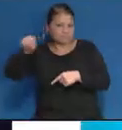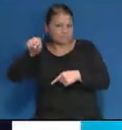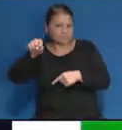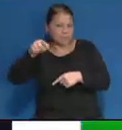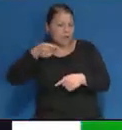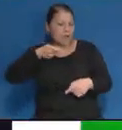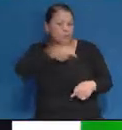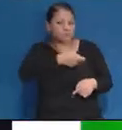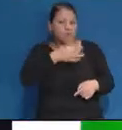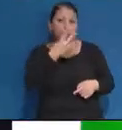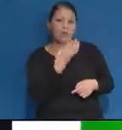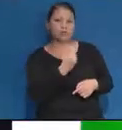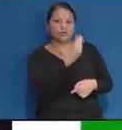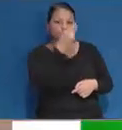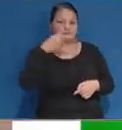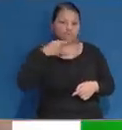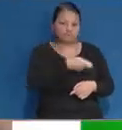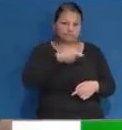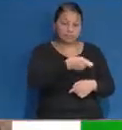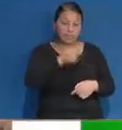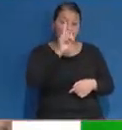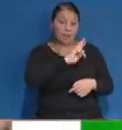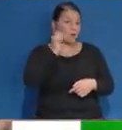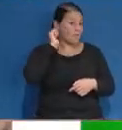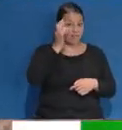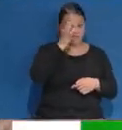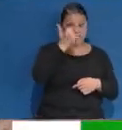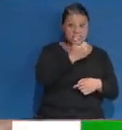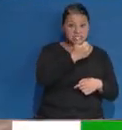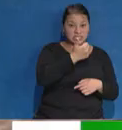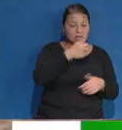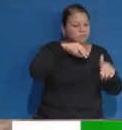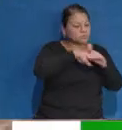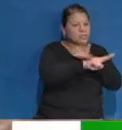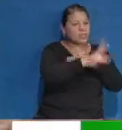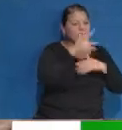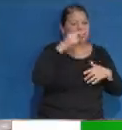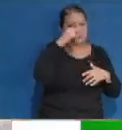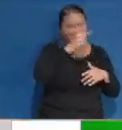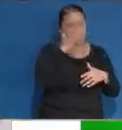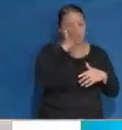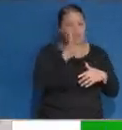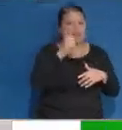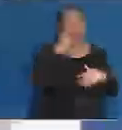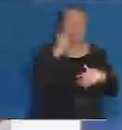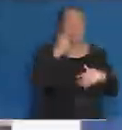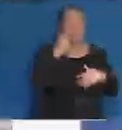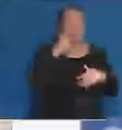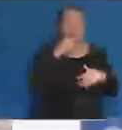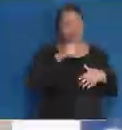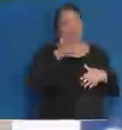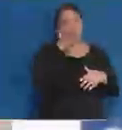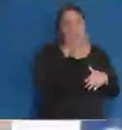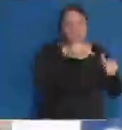la apuñaló 4 veces. La mujer de 26 años permaneció internada 7 días en terapia intensiva del Hospital Scarabelli